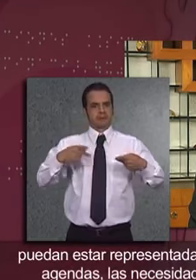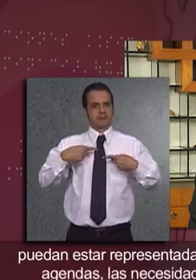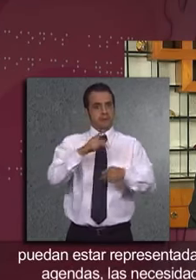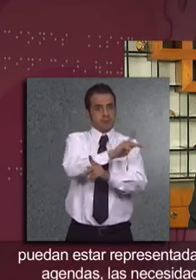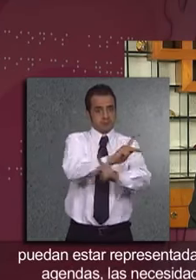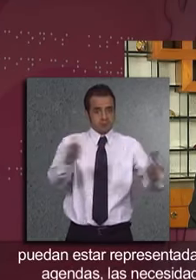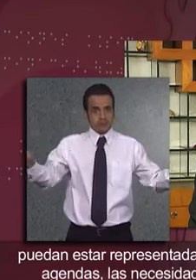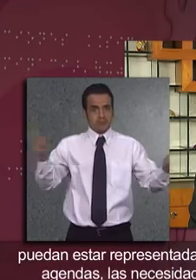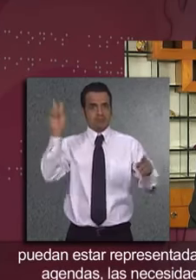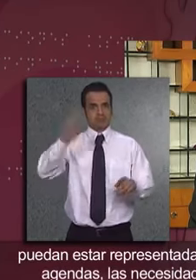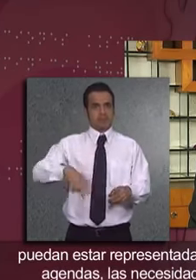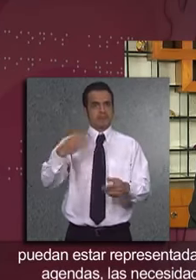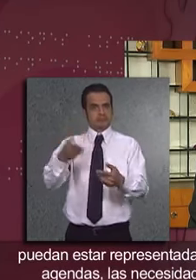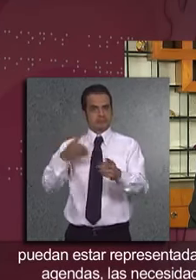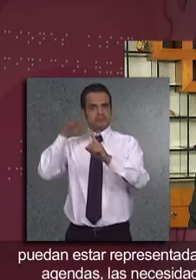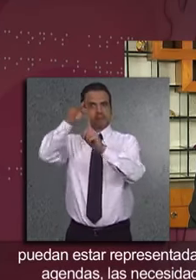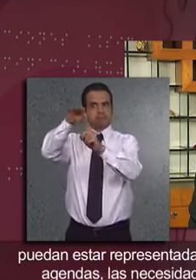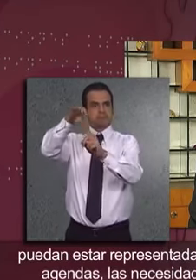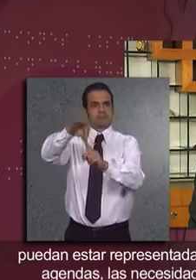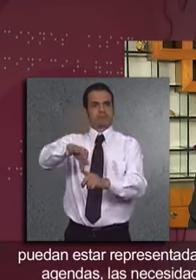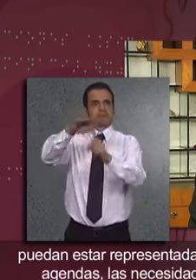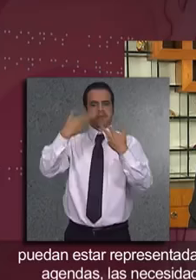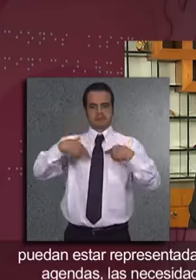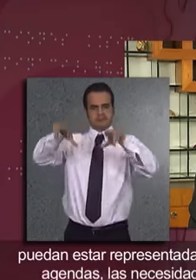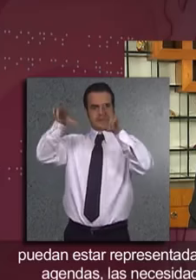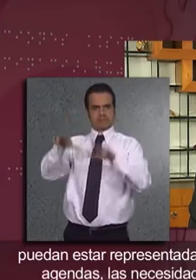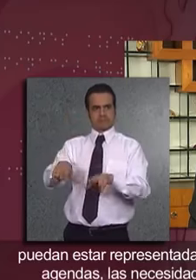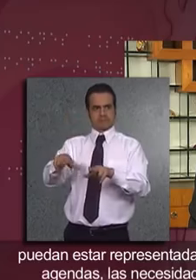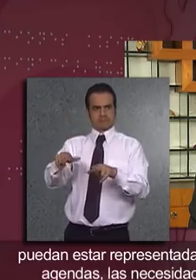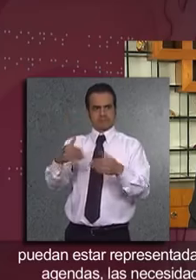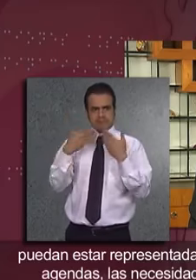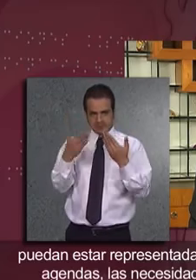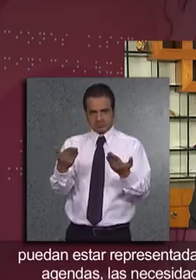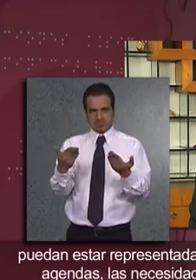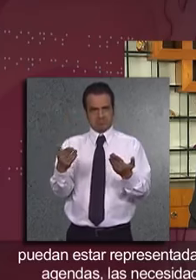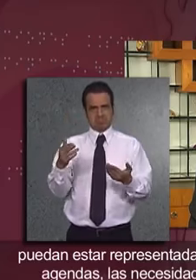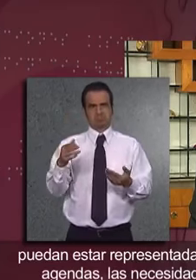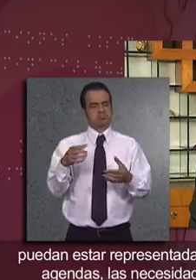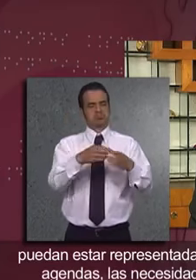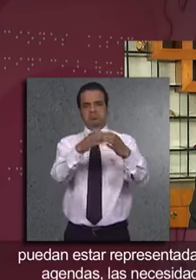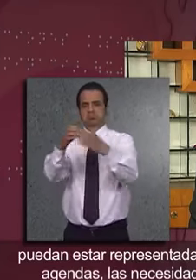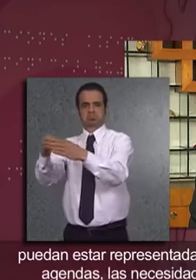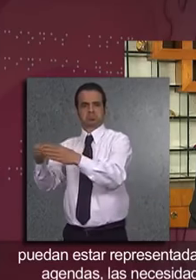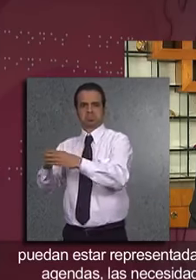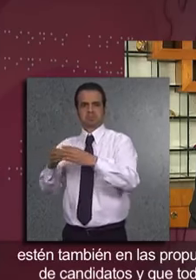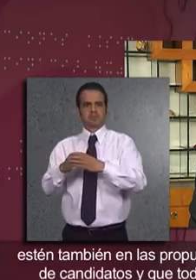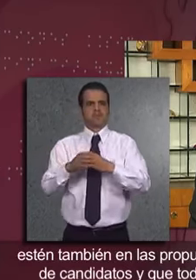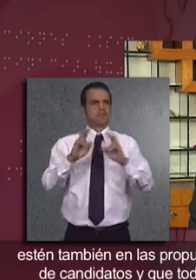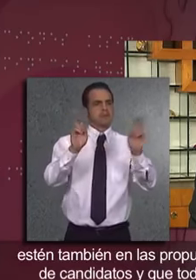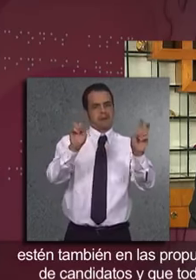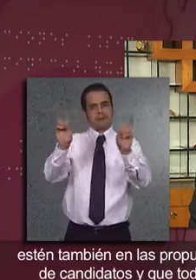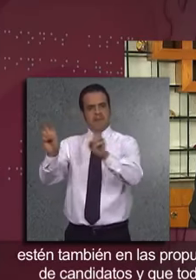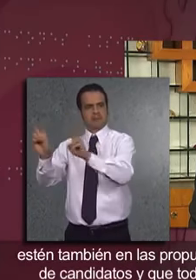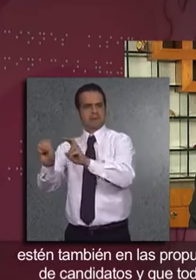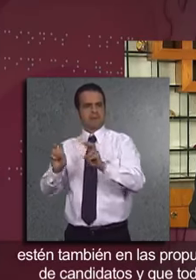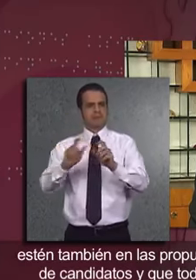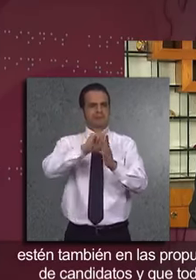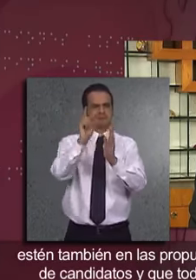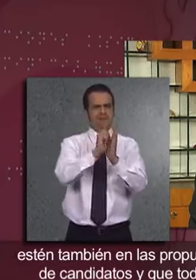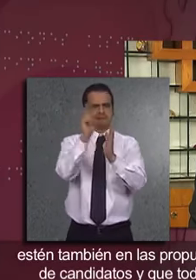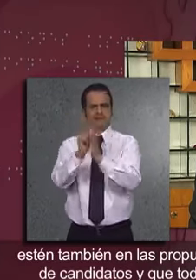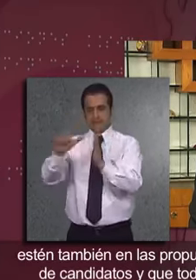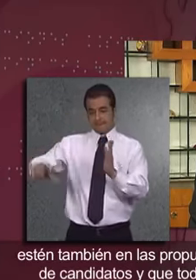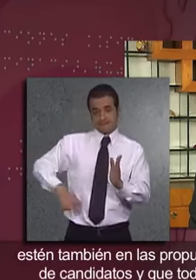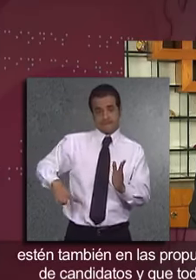estar representadas de igual manera, que las agendas, las necesidades de todos los grupos estén también en